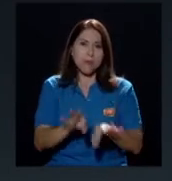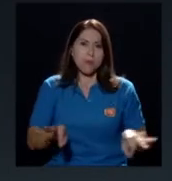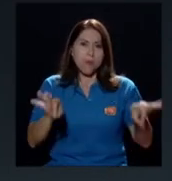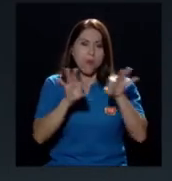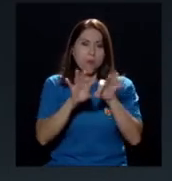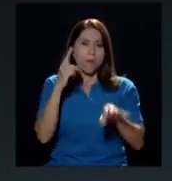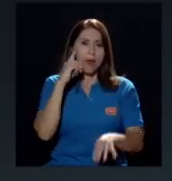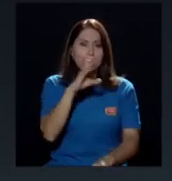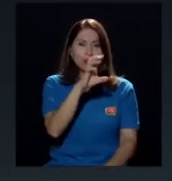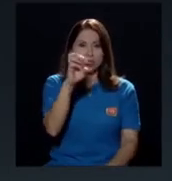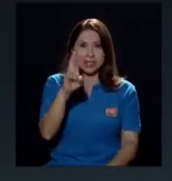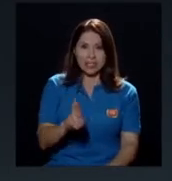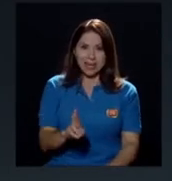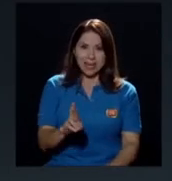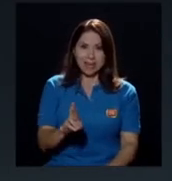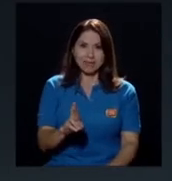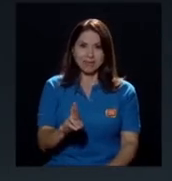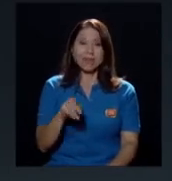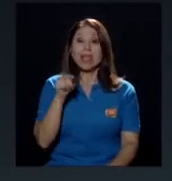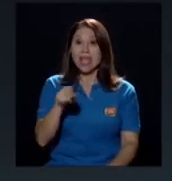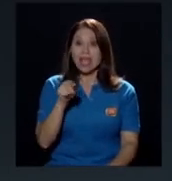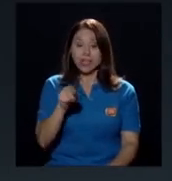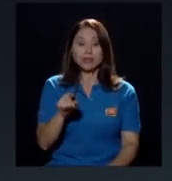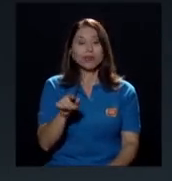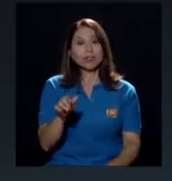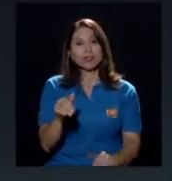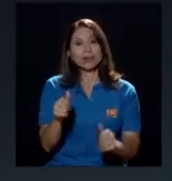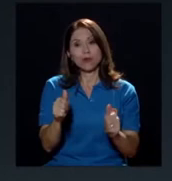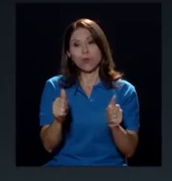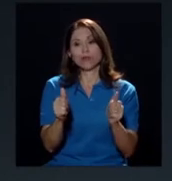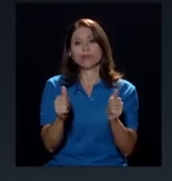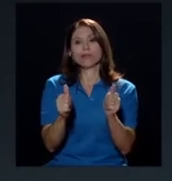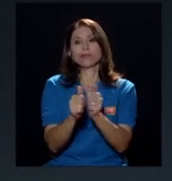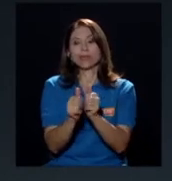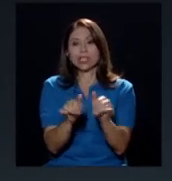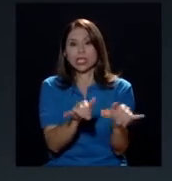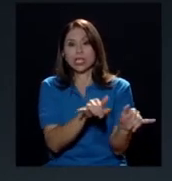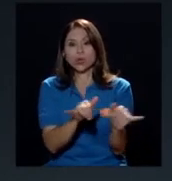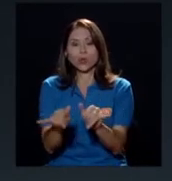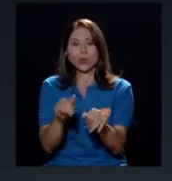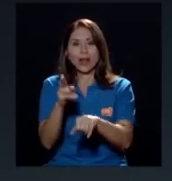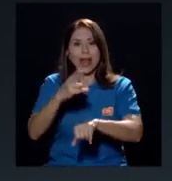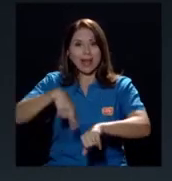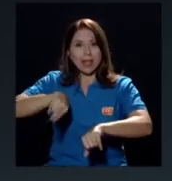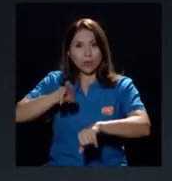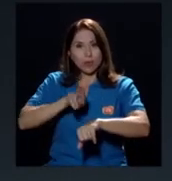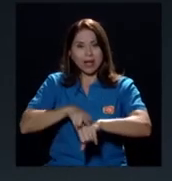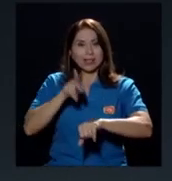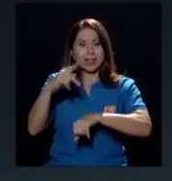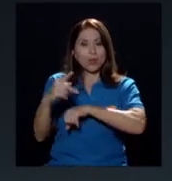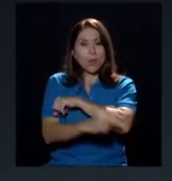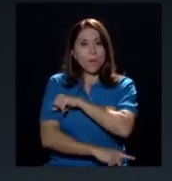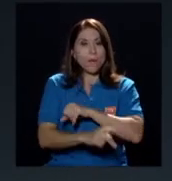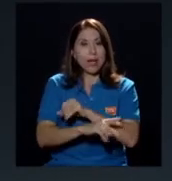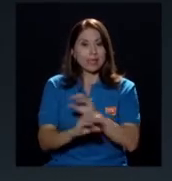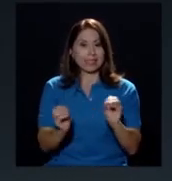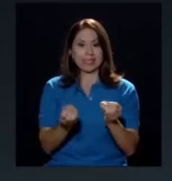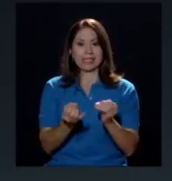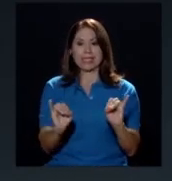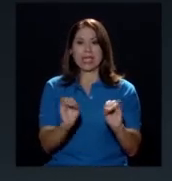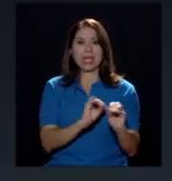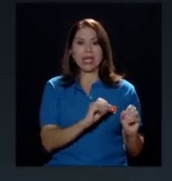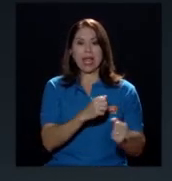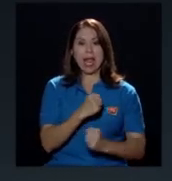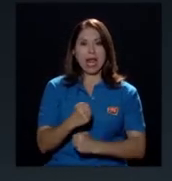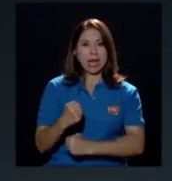rica casi consustancial a la propia a la propia naturaleza de un país desarmado y el